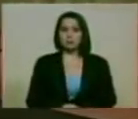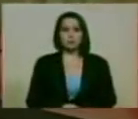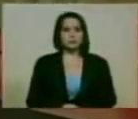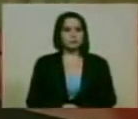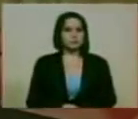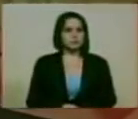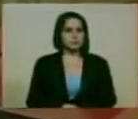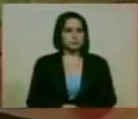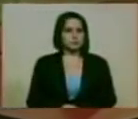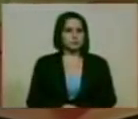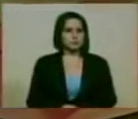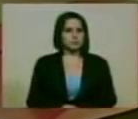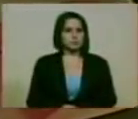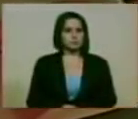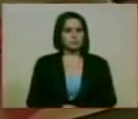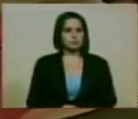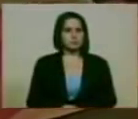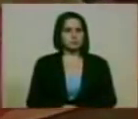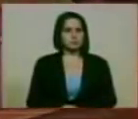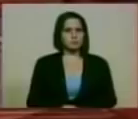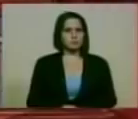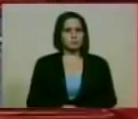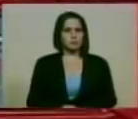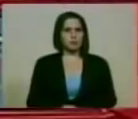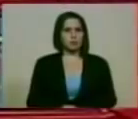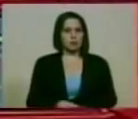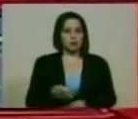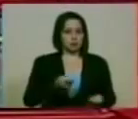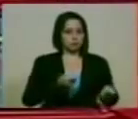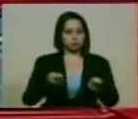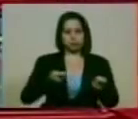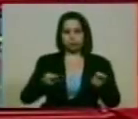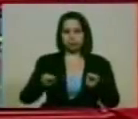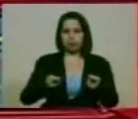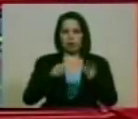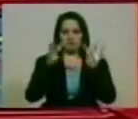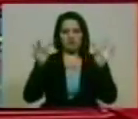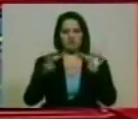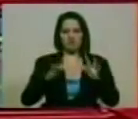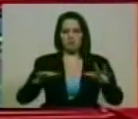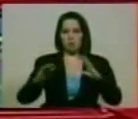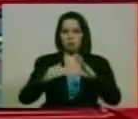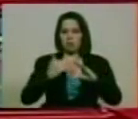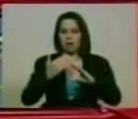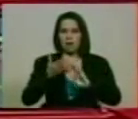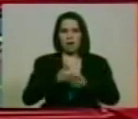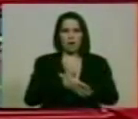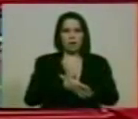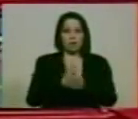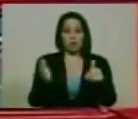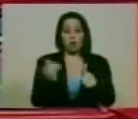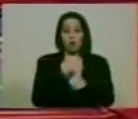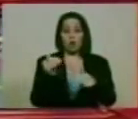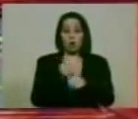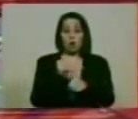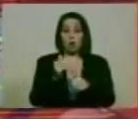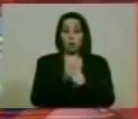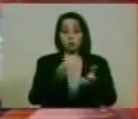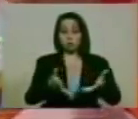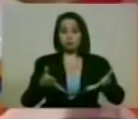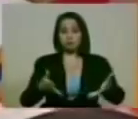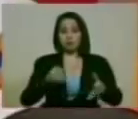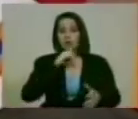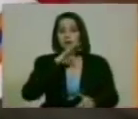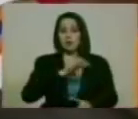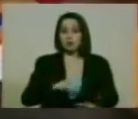indígenas. Y en articular la metodología y el articular los logros en el rescate de la historia,